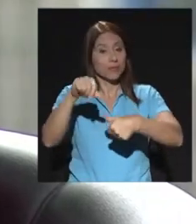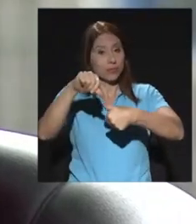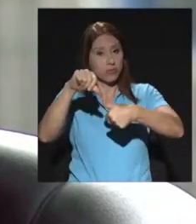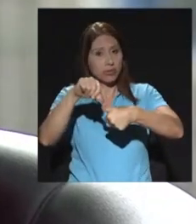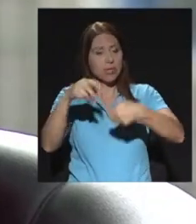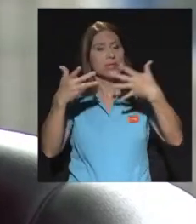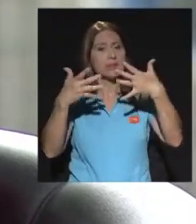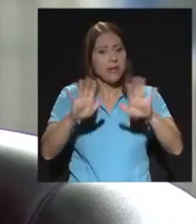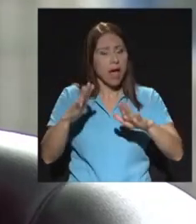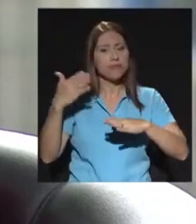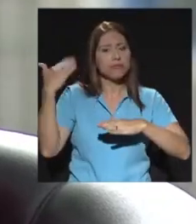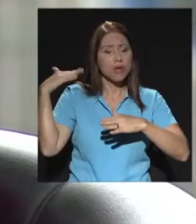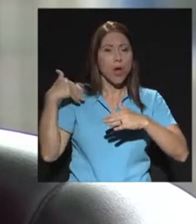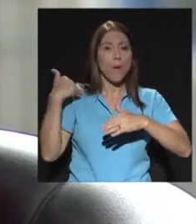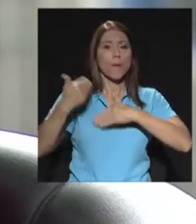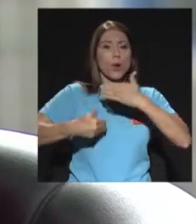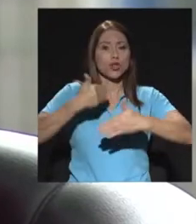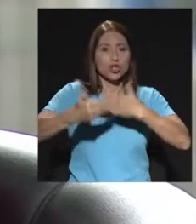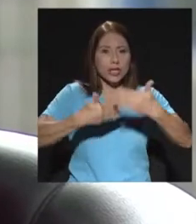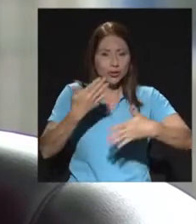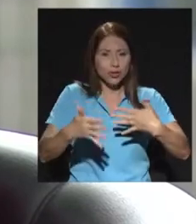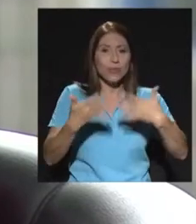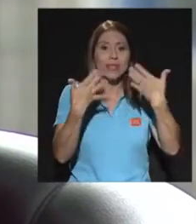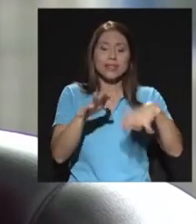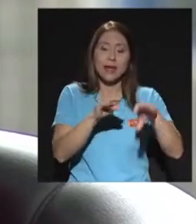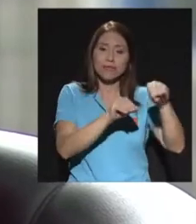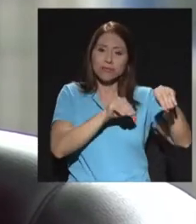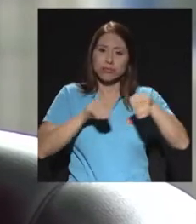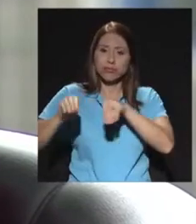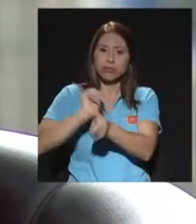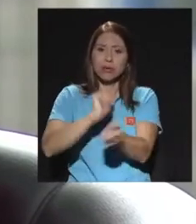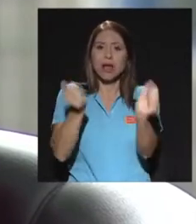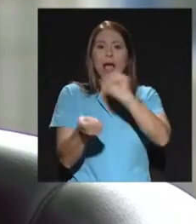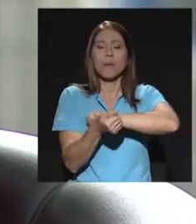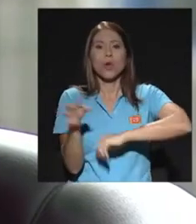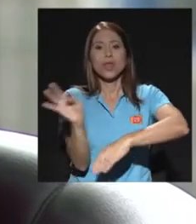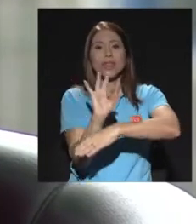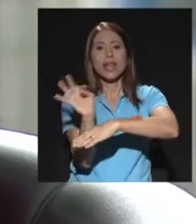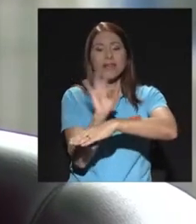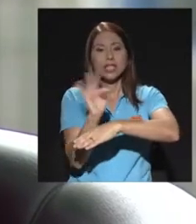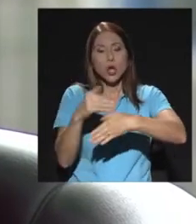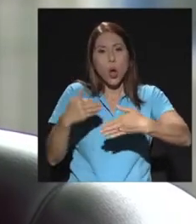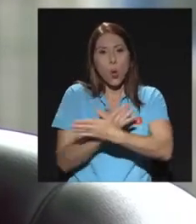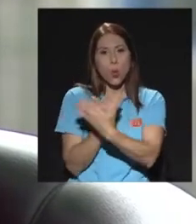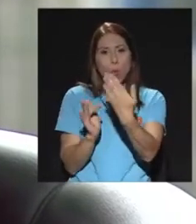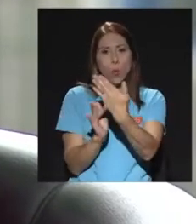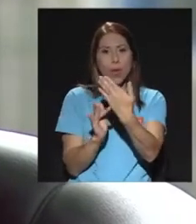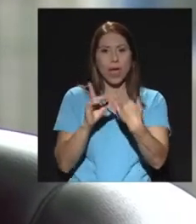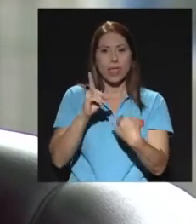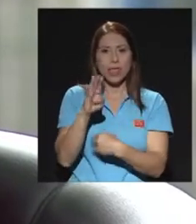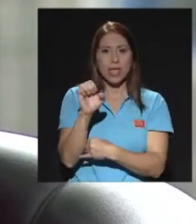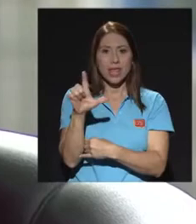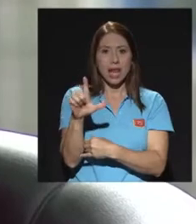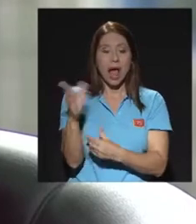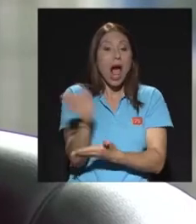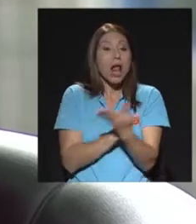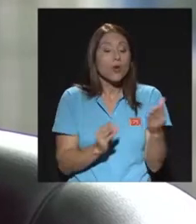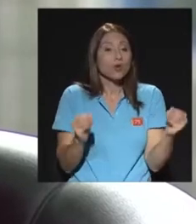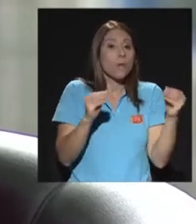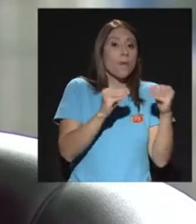este proceso de migración a la televisión digital, algunos con menor o mayor avance en el proceso de